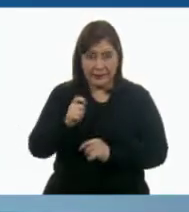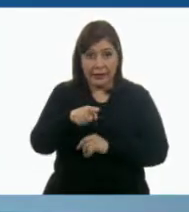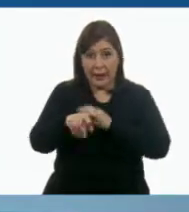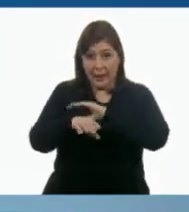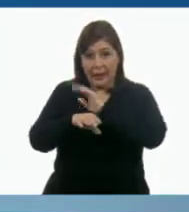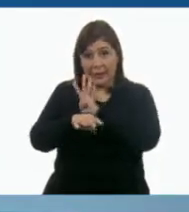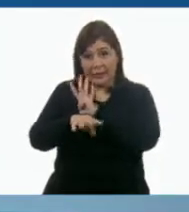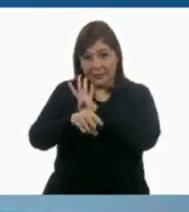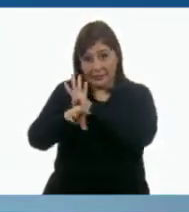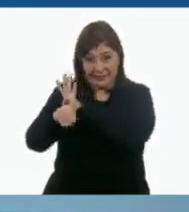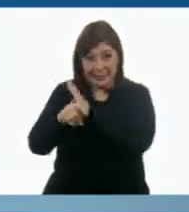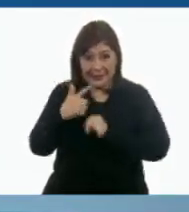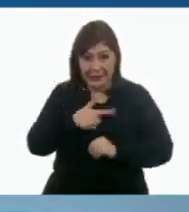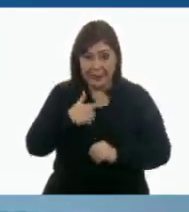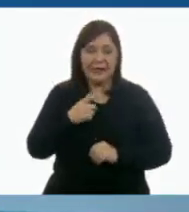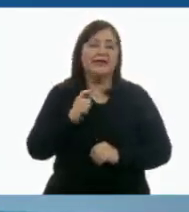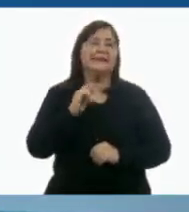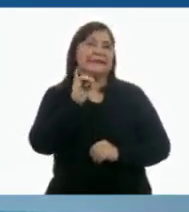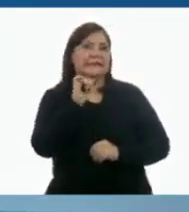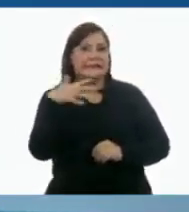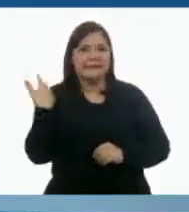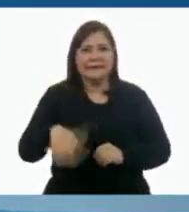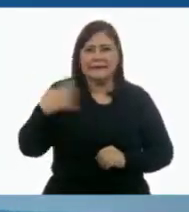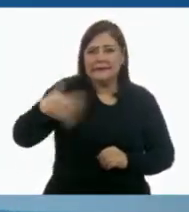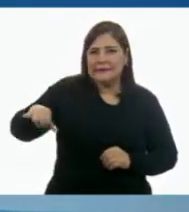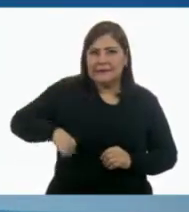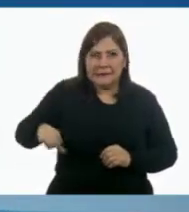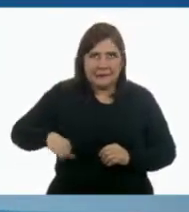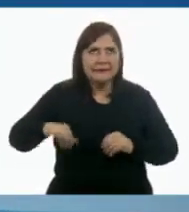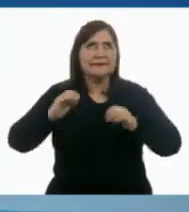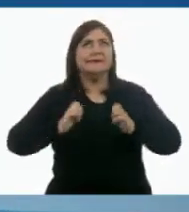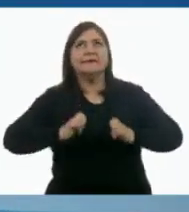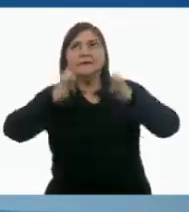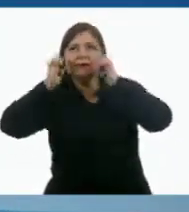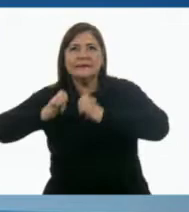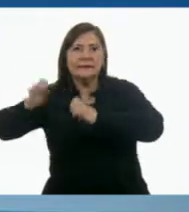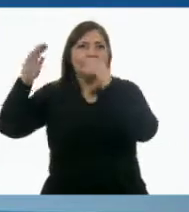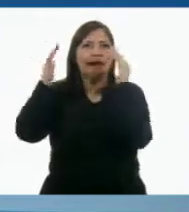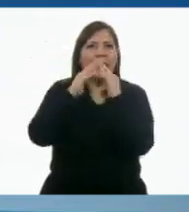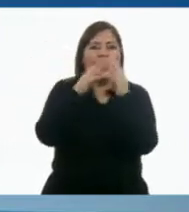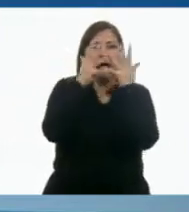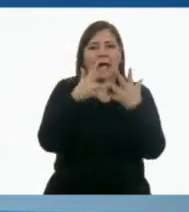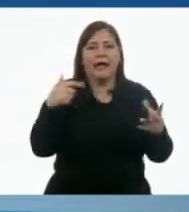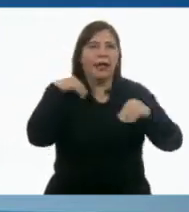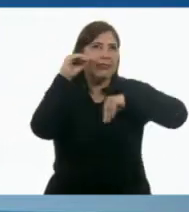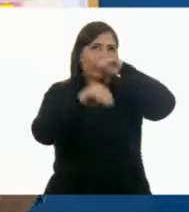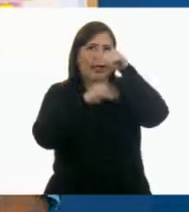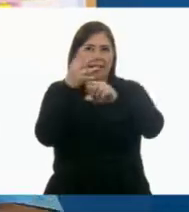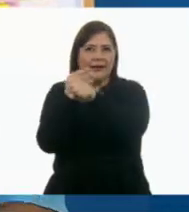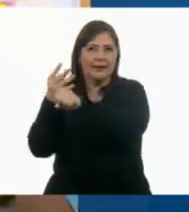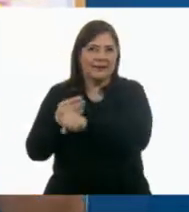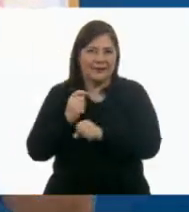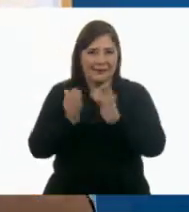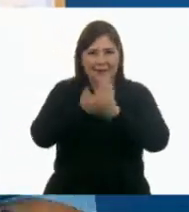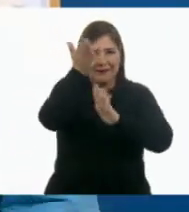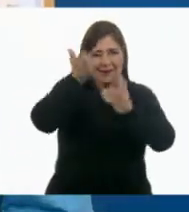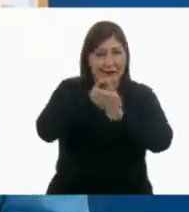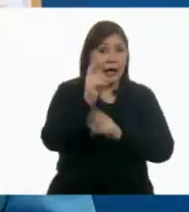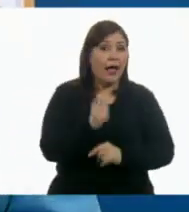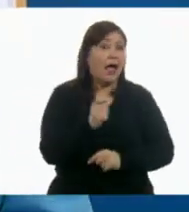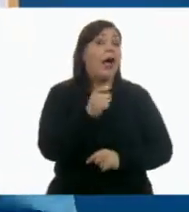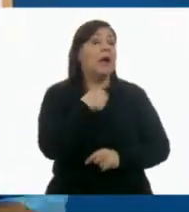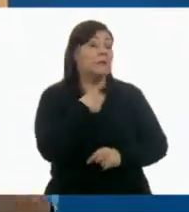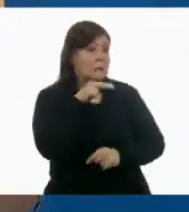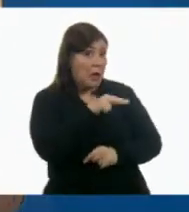Me encantaría construir casas y edificios muy grandes. Y de las cosas que comentó el papá de Karen que a mí me llamó mucho